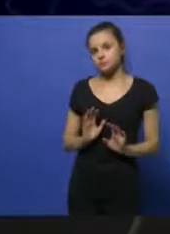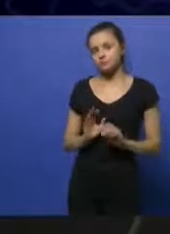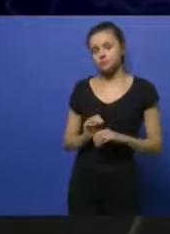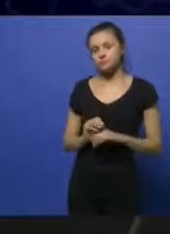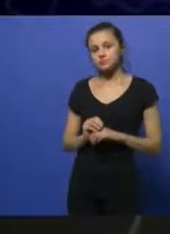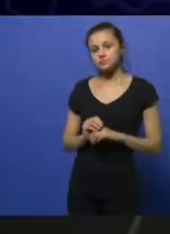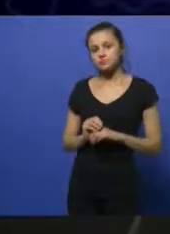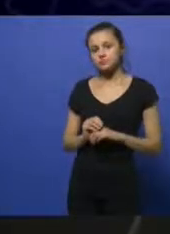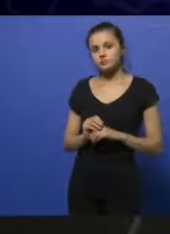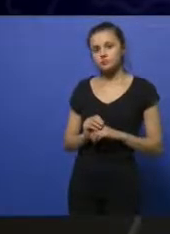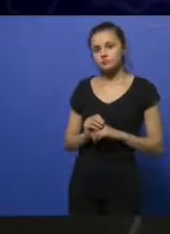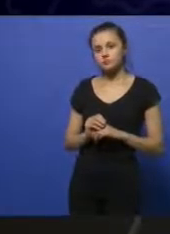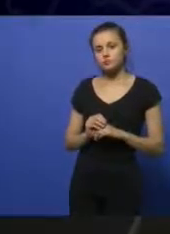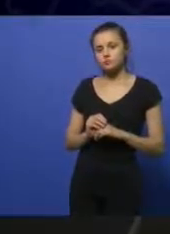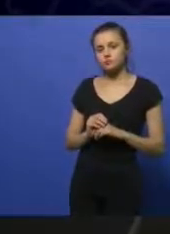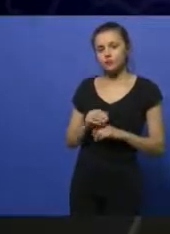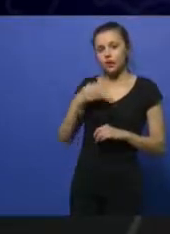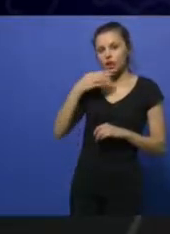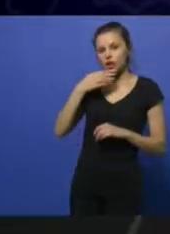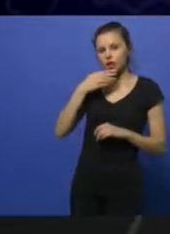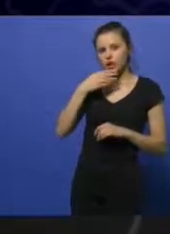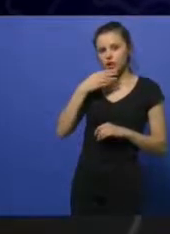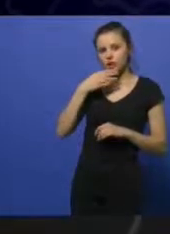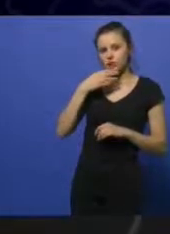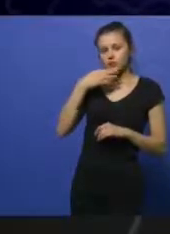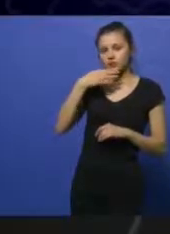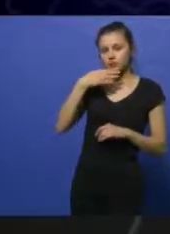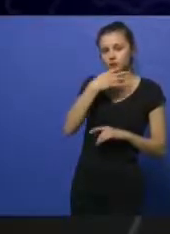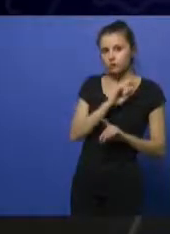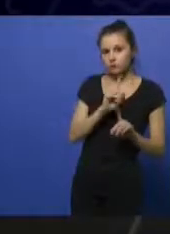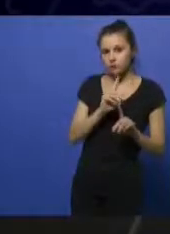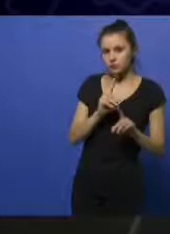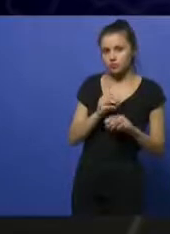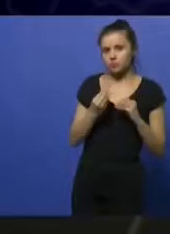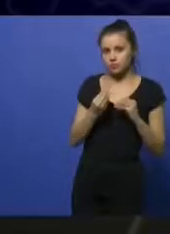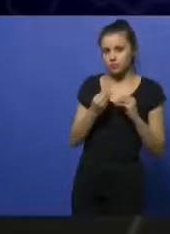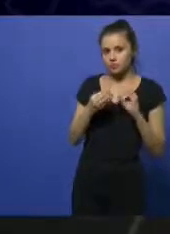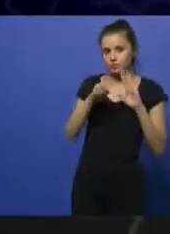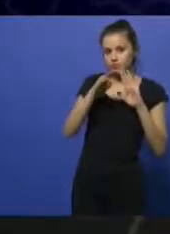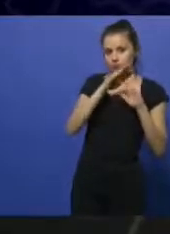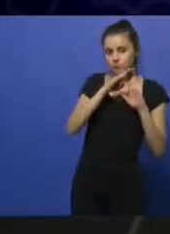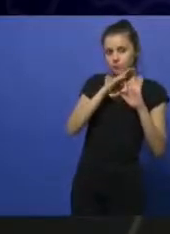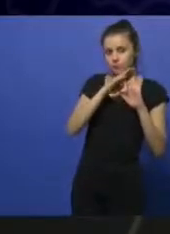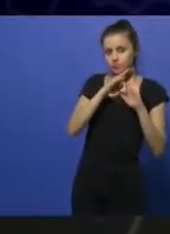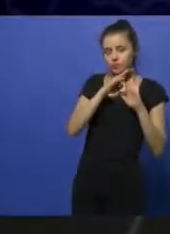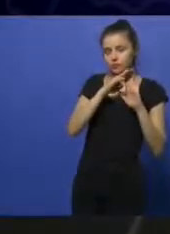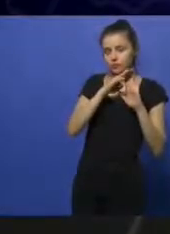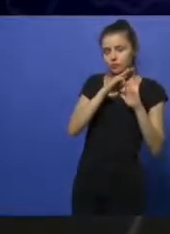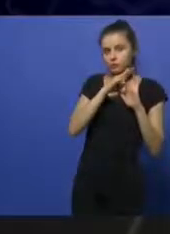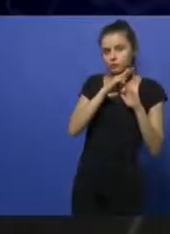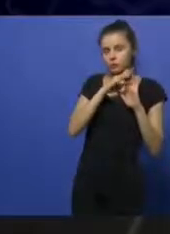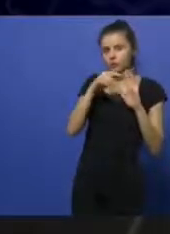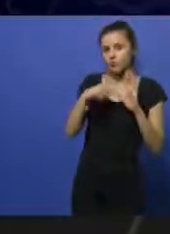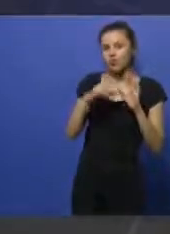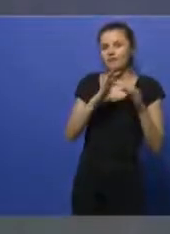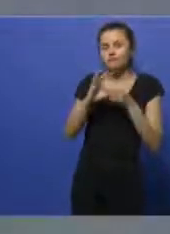Lo que no entendemos, digamos, que priorizan lo que es hoy la relación con